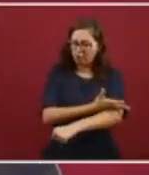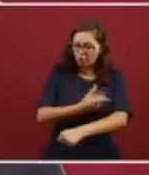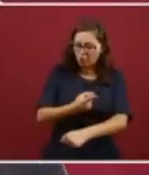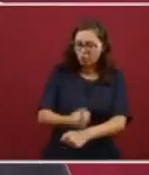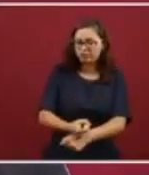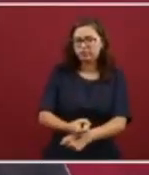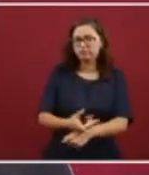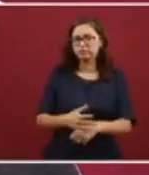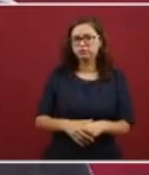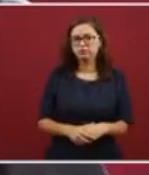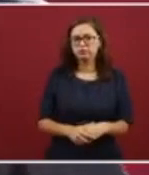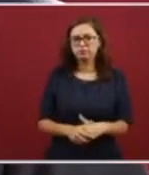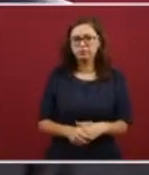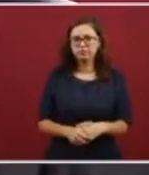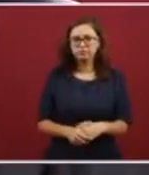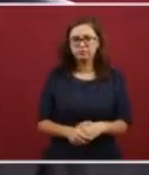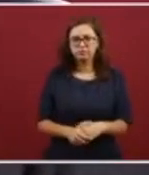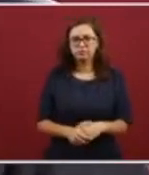aunque